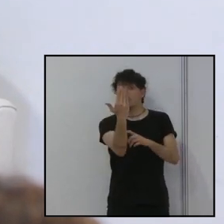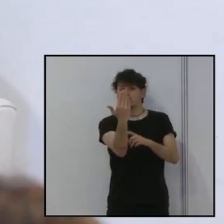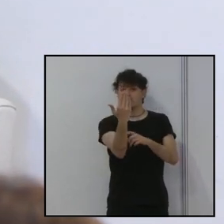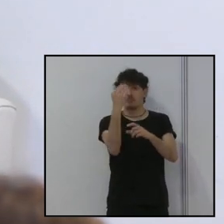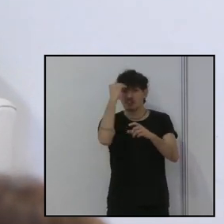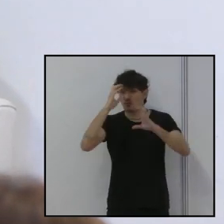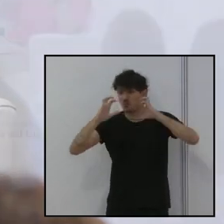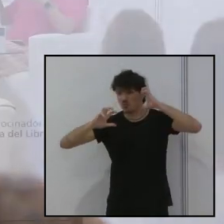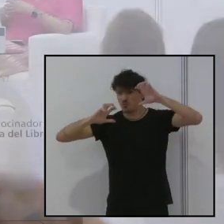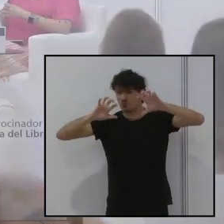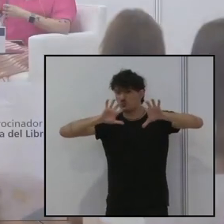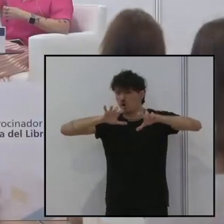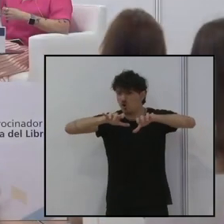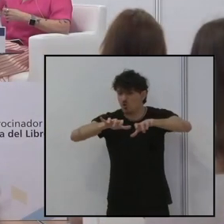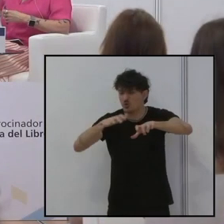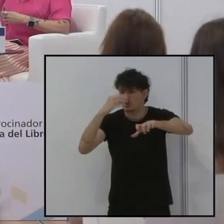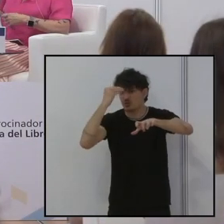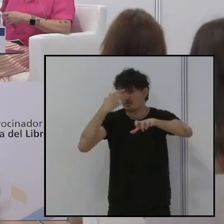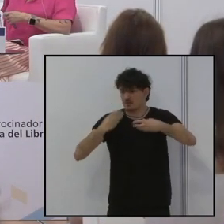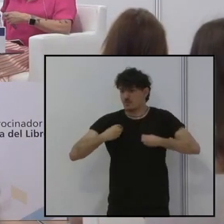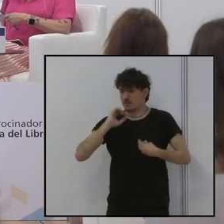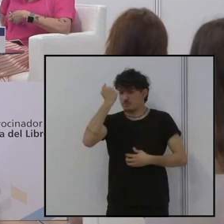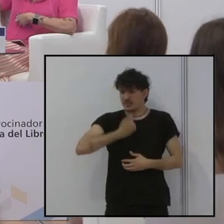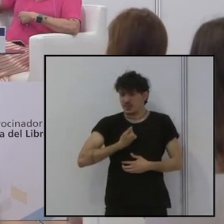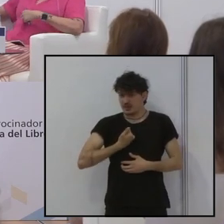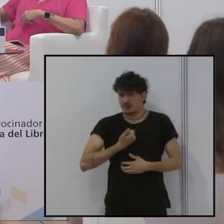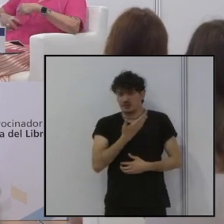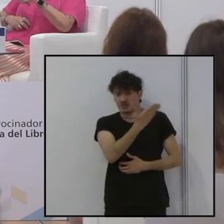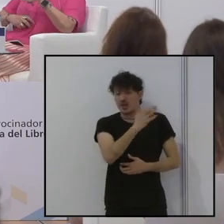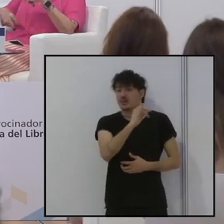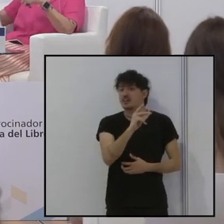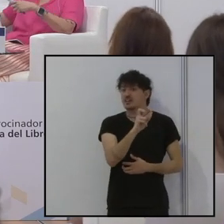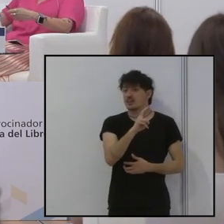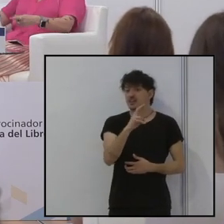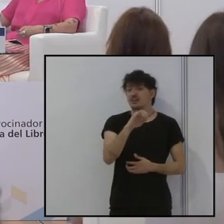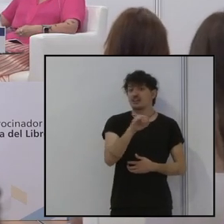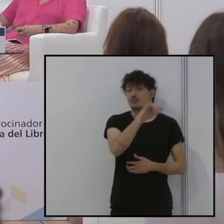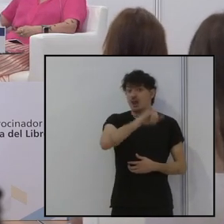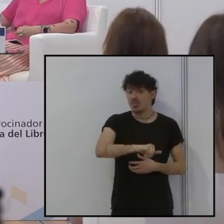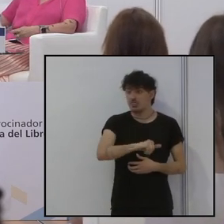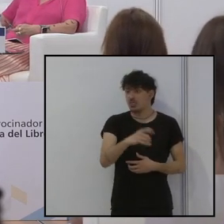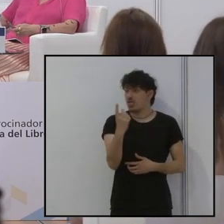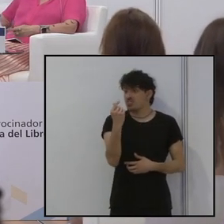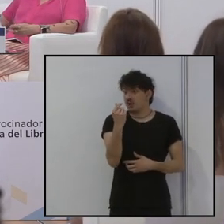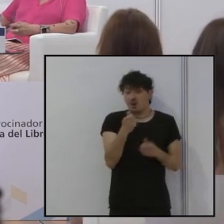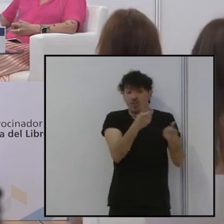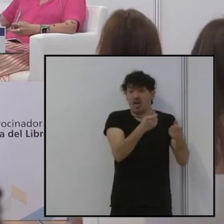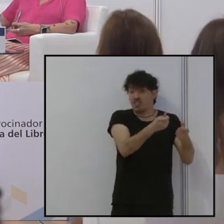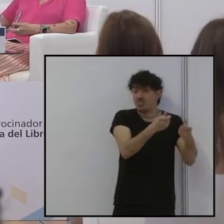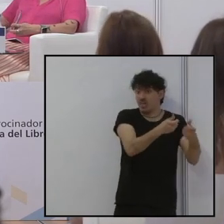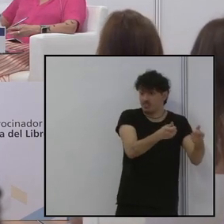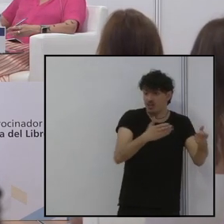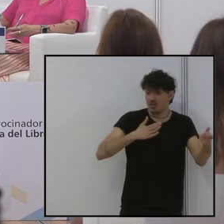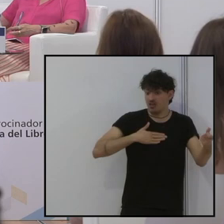de apoderarse de nuestra vida y a Iker Jiménez le dan premios y dinero, quiero decir. Sí, sí. O sea, y a mí me han ingresado, quiero decir, bueno, sí, sí. Él ha conseguido